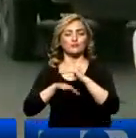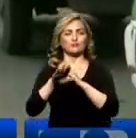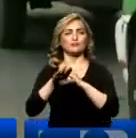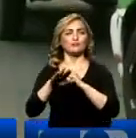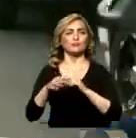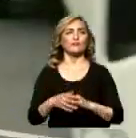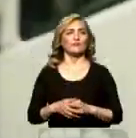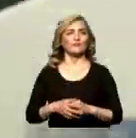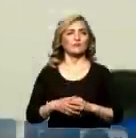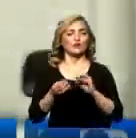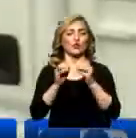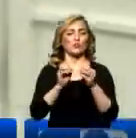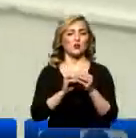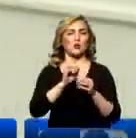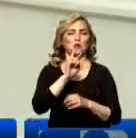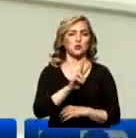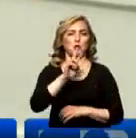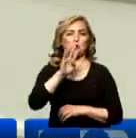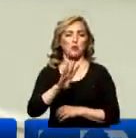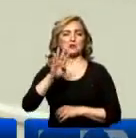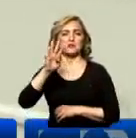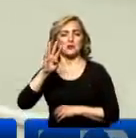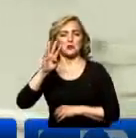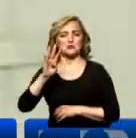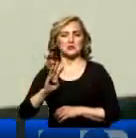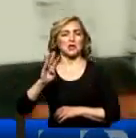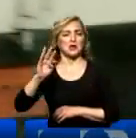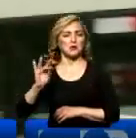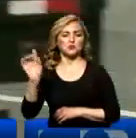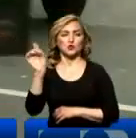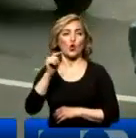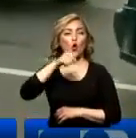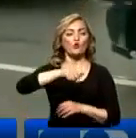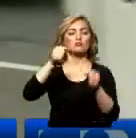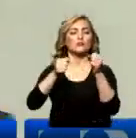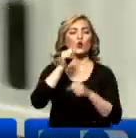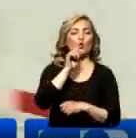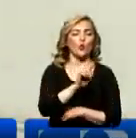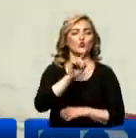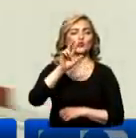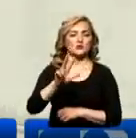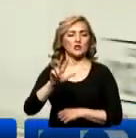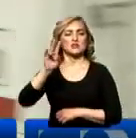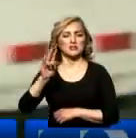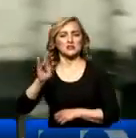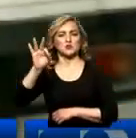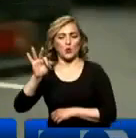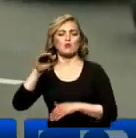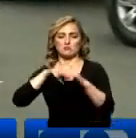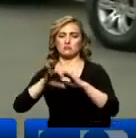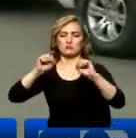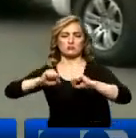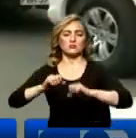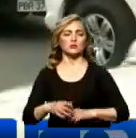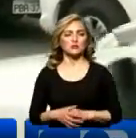tienen justamente los números pares, porque ahora solo circulan números impares. Señores, les pedimos que por favor cumplan con las disposiciones.